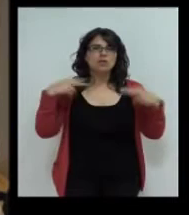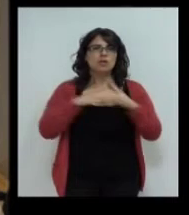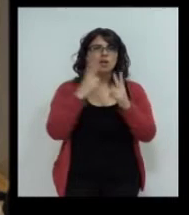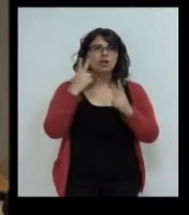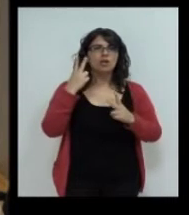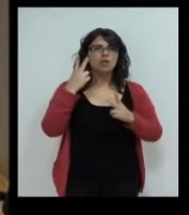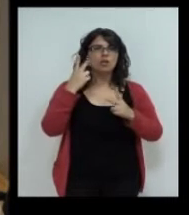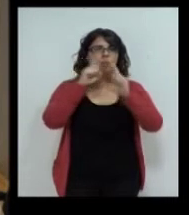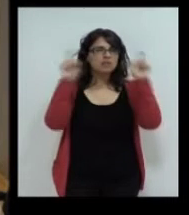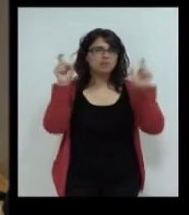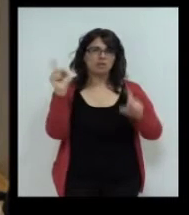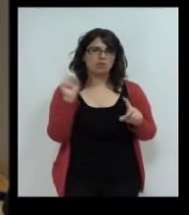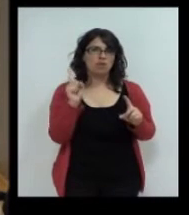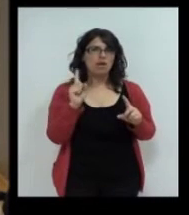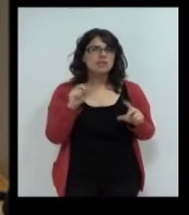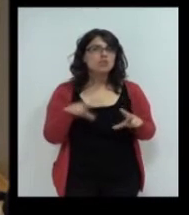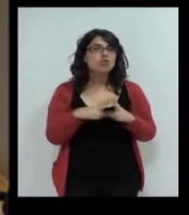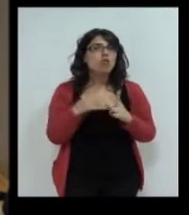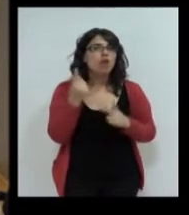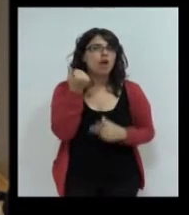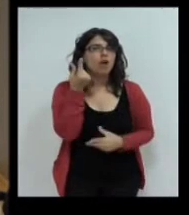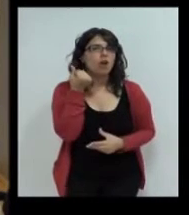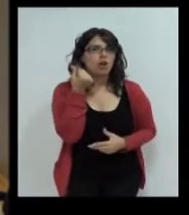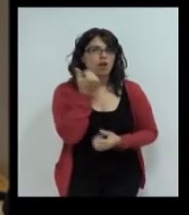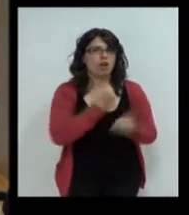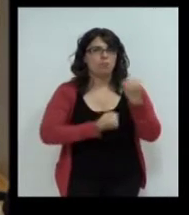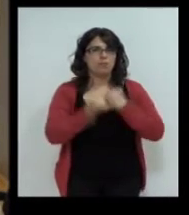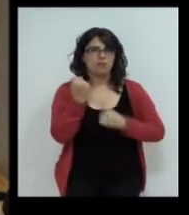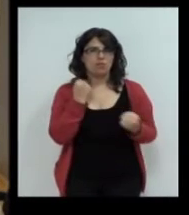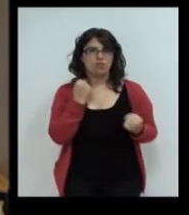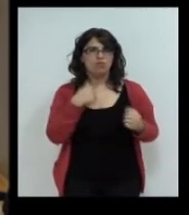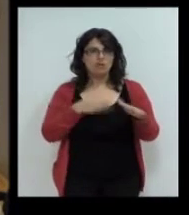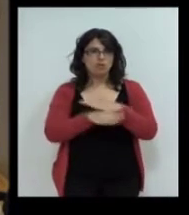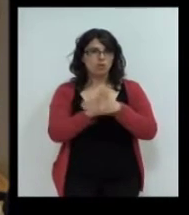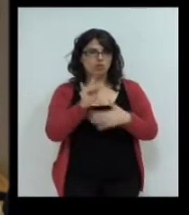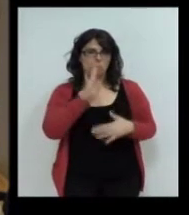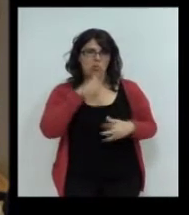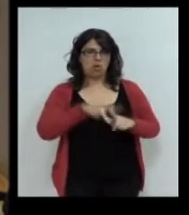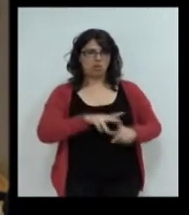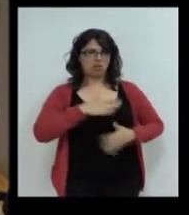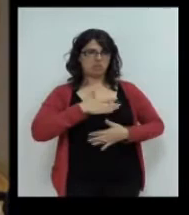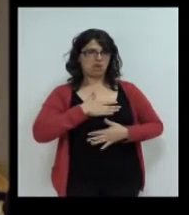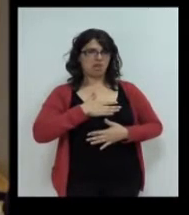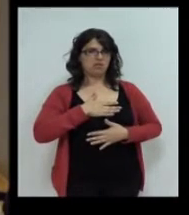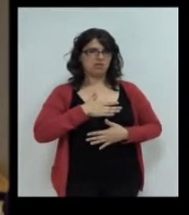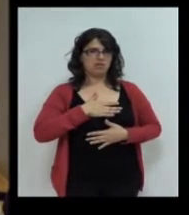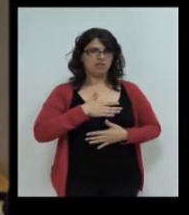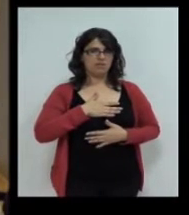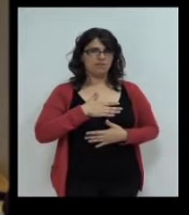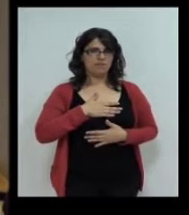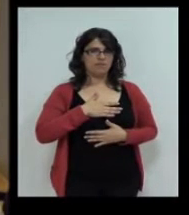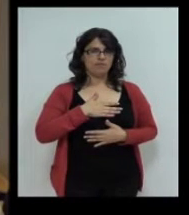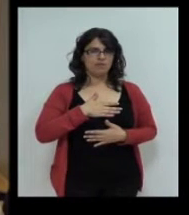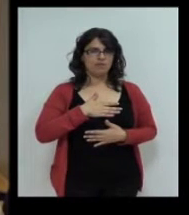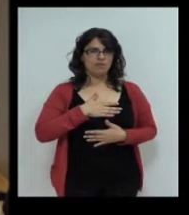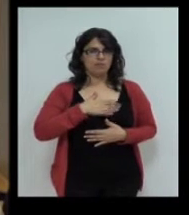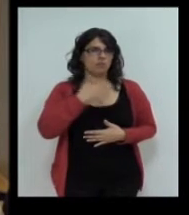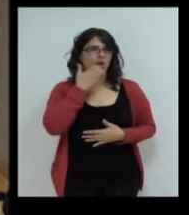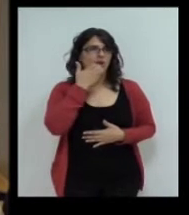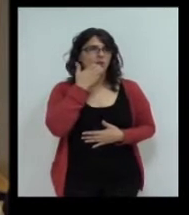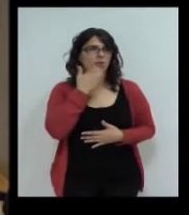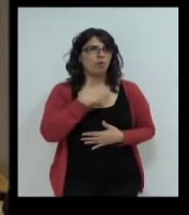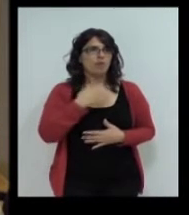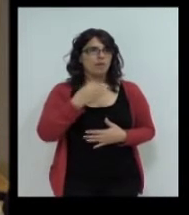socioeconómico. Yo es que pongo accesibilidad, sí, pero con herramientas propietarias. Yo tengo un redifusador, tiene que poner, no es interoperable,